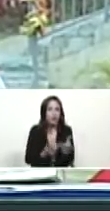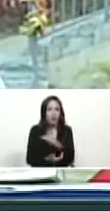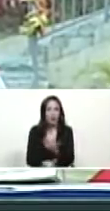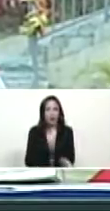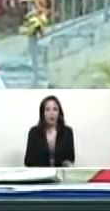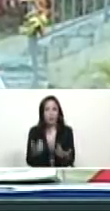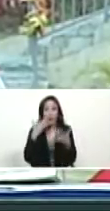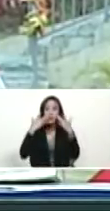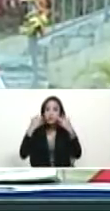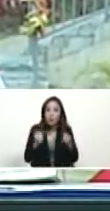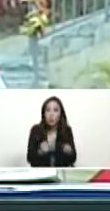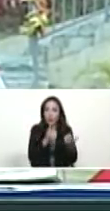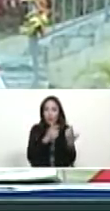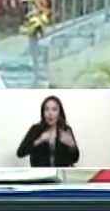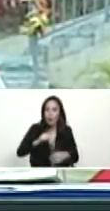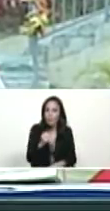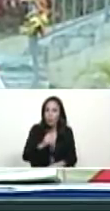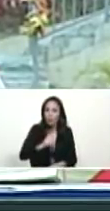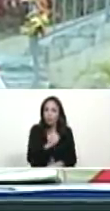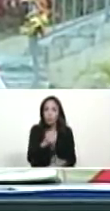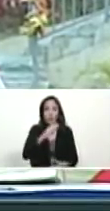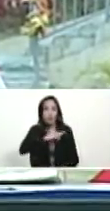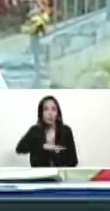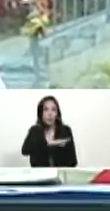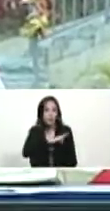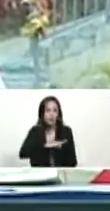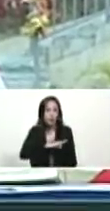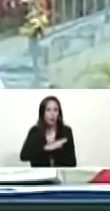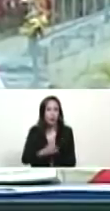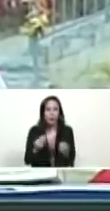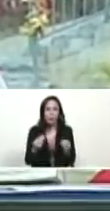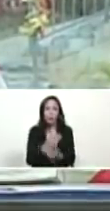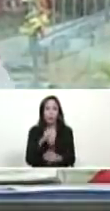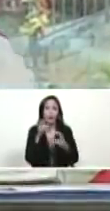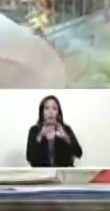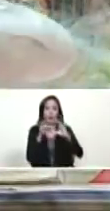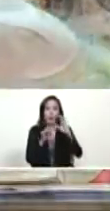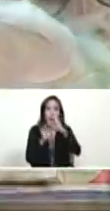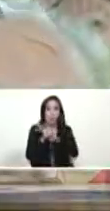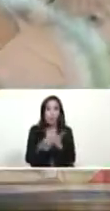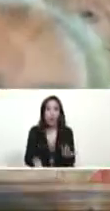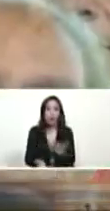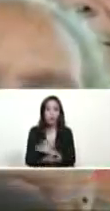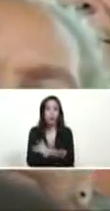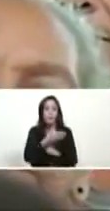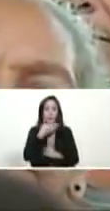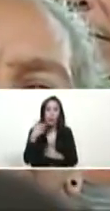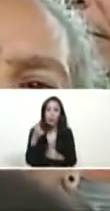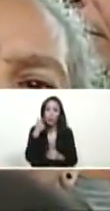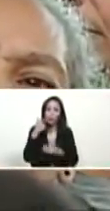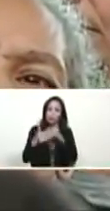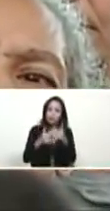la seguridad social, el sistema de misiones, grandes misiones, carnet de la patria, mejorarlo todo.